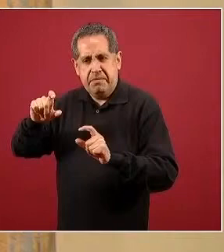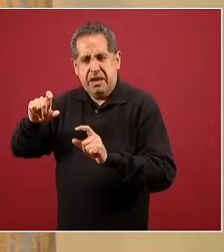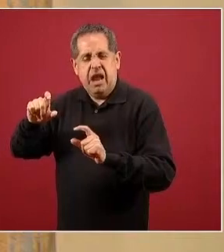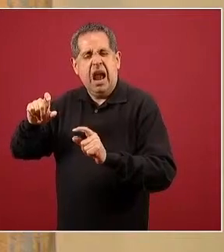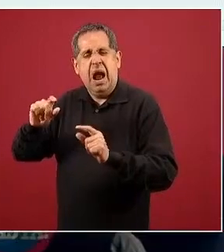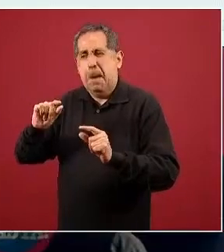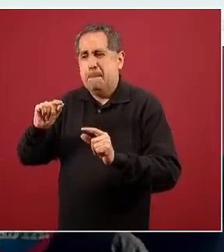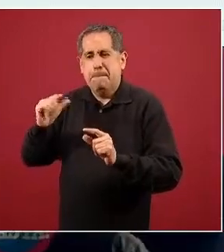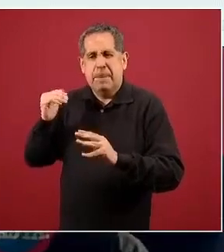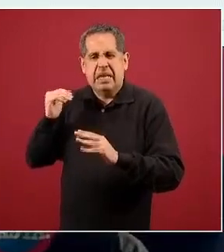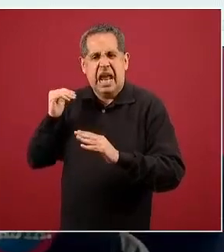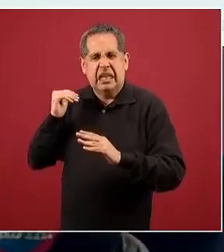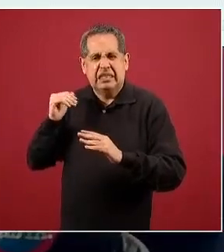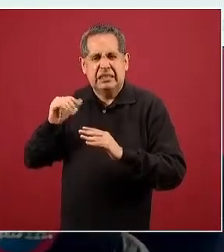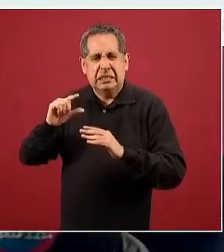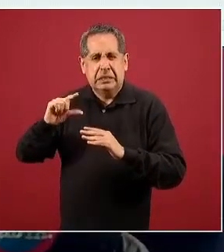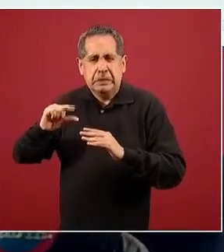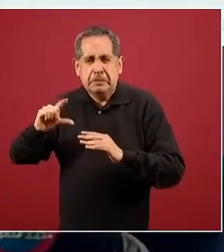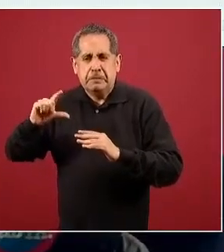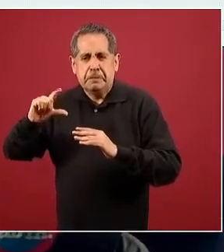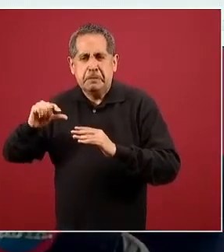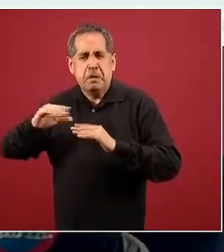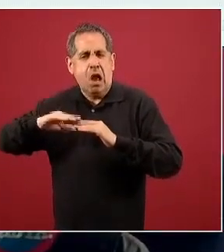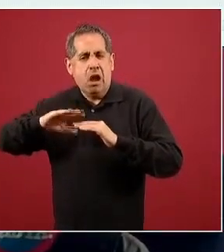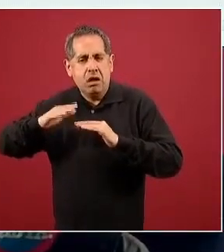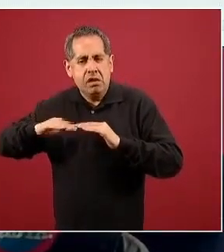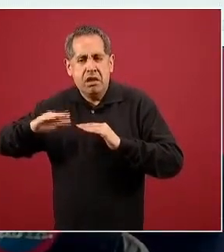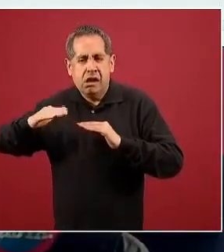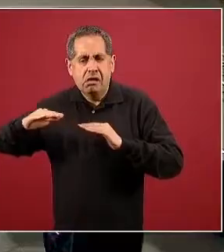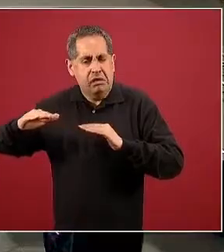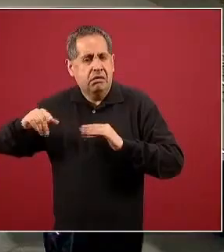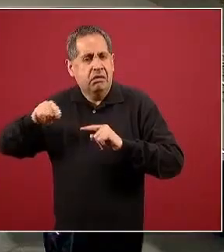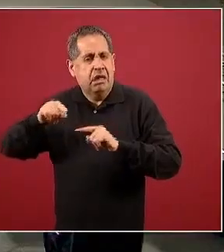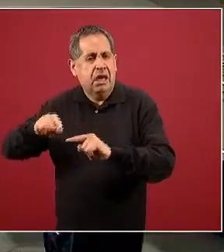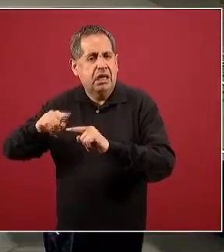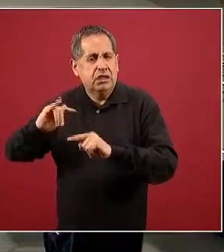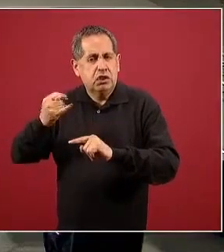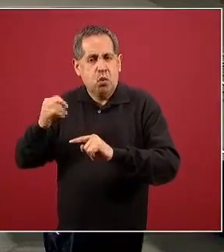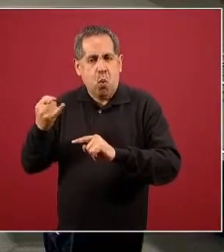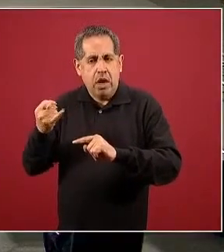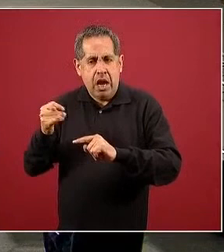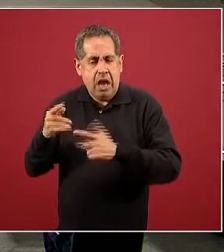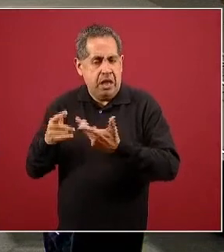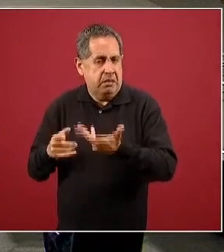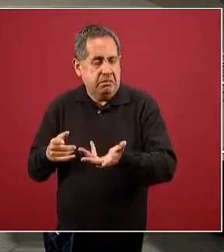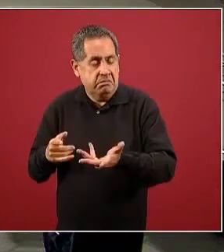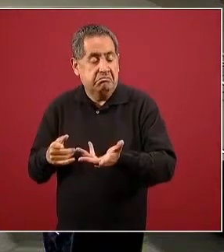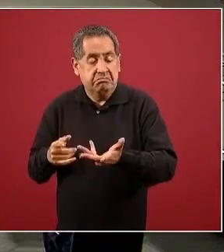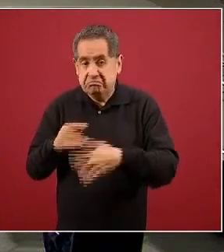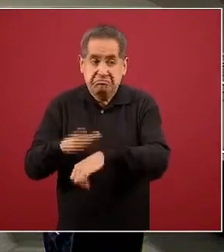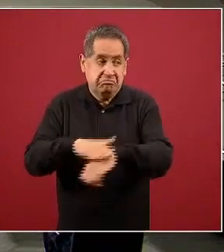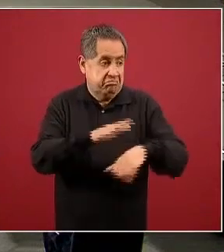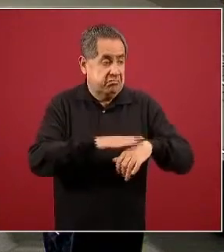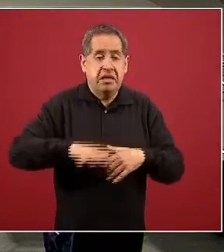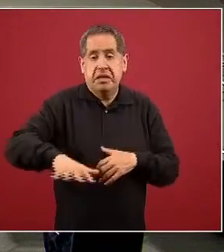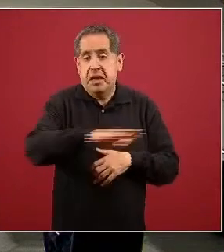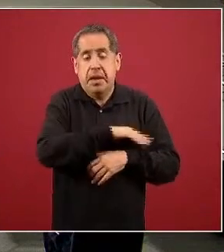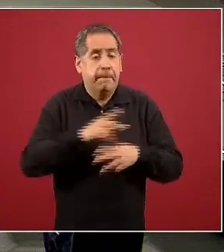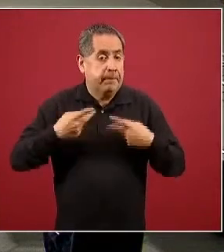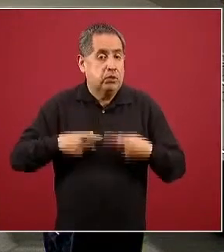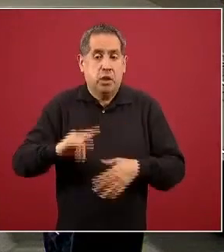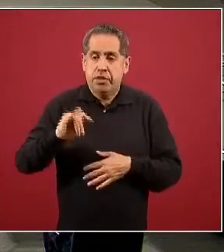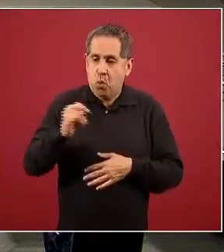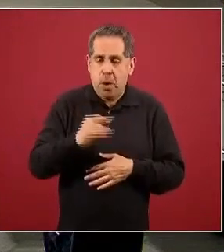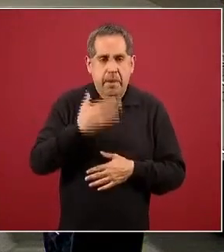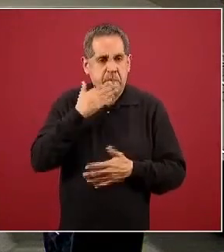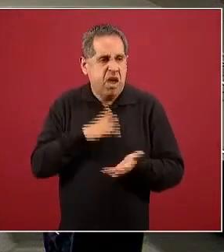mantenido, y entre subidas y bajadas se ha mantenido también ahí Tijuana. Pues agradecemos a toda la sociedad